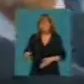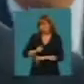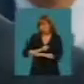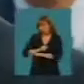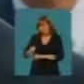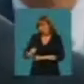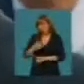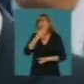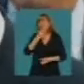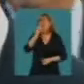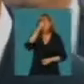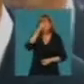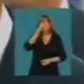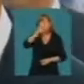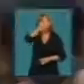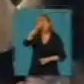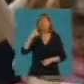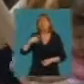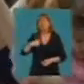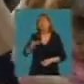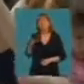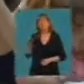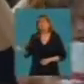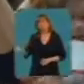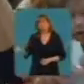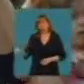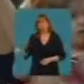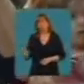la Nación os lo demanden.